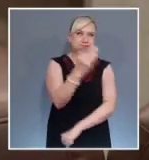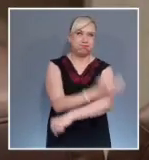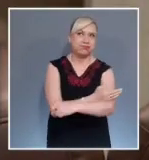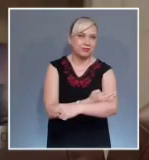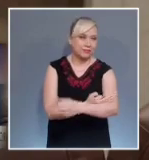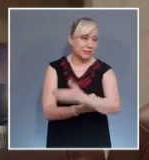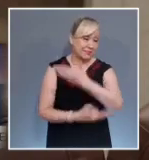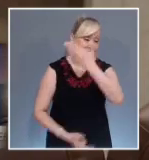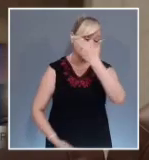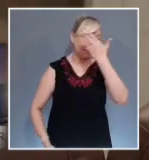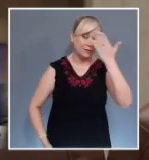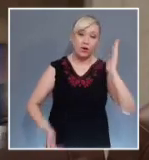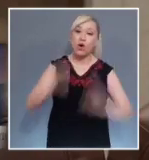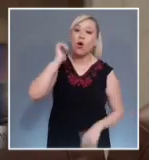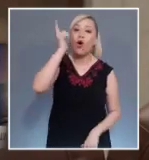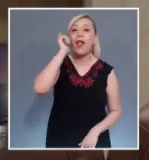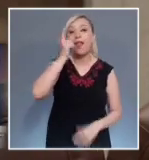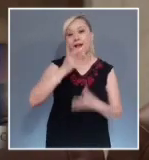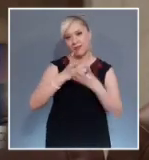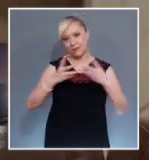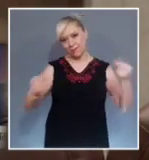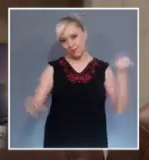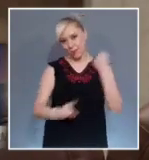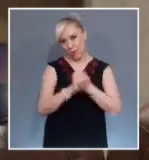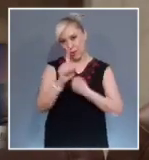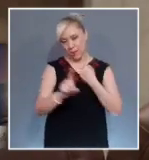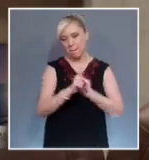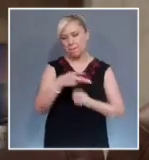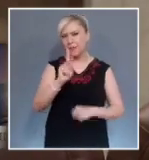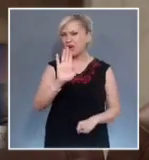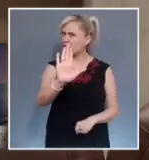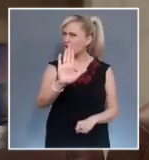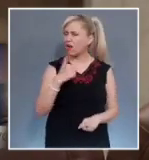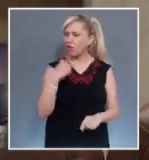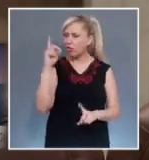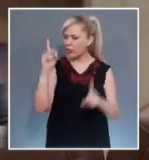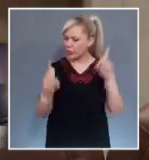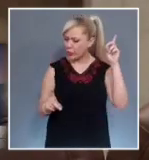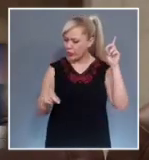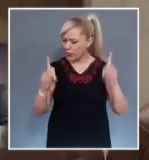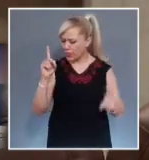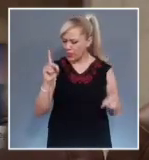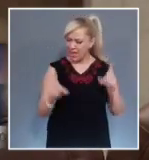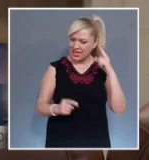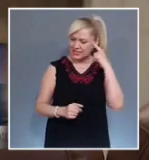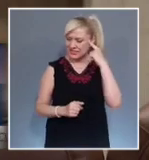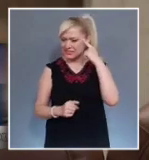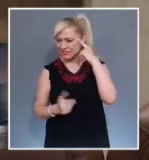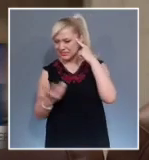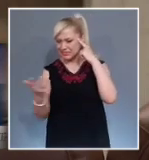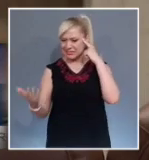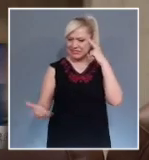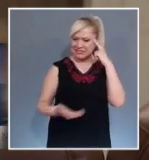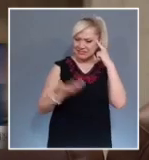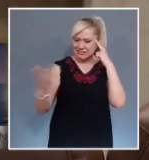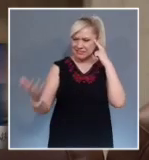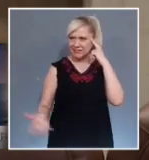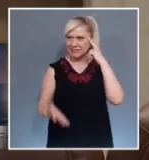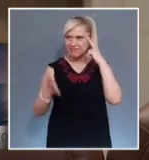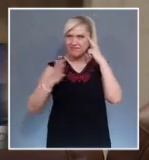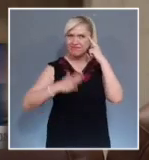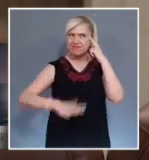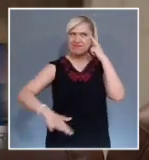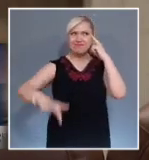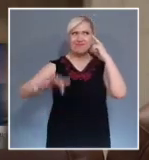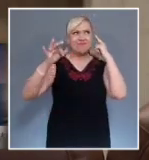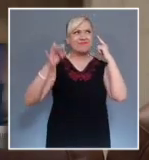pero pues Ya entraron Ya empezaron mis dudas pero tendría pues la expectativa de que A mi